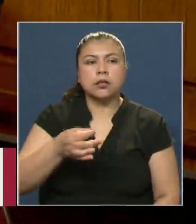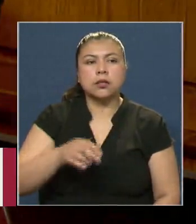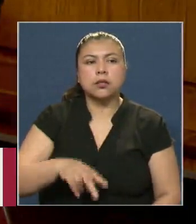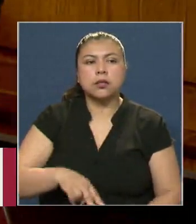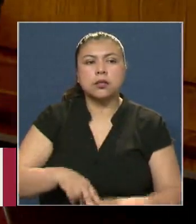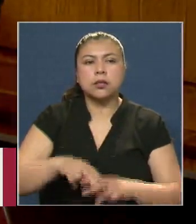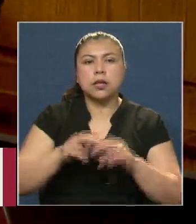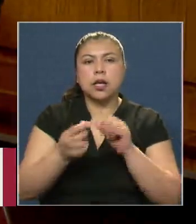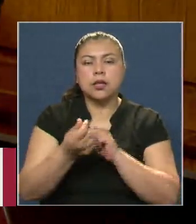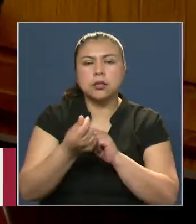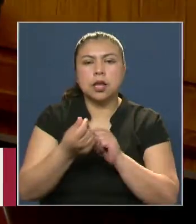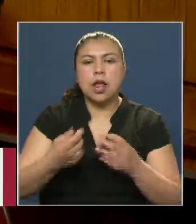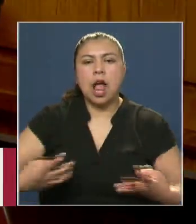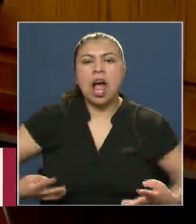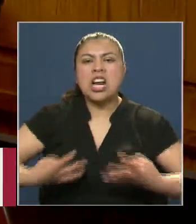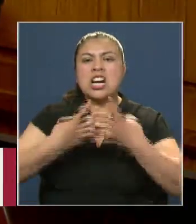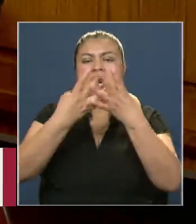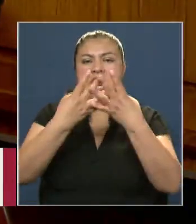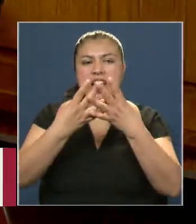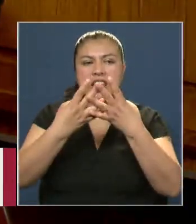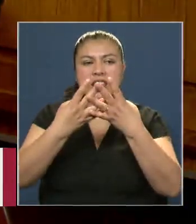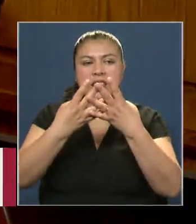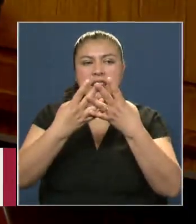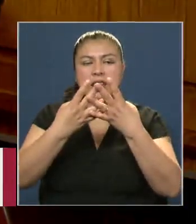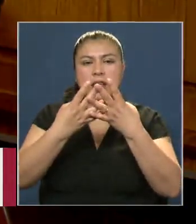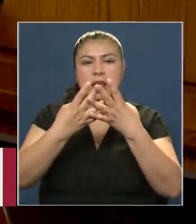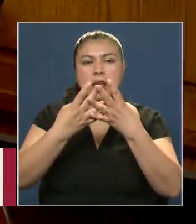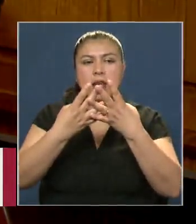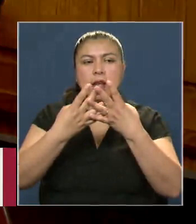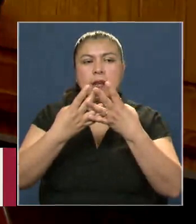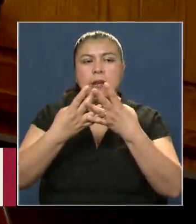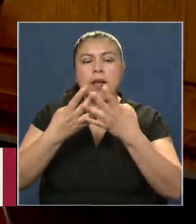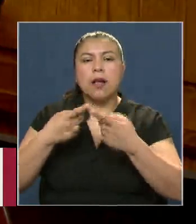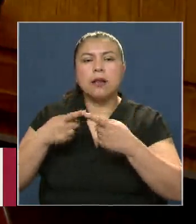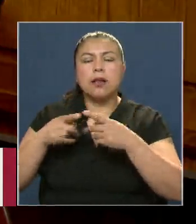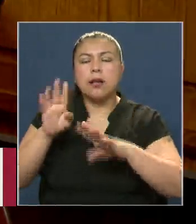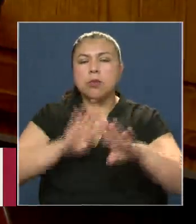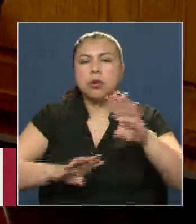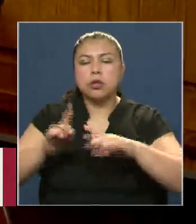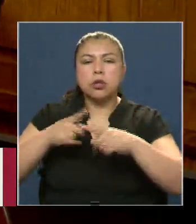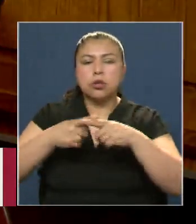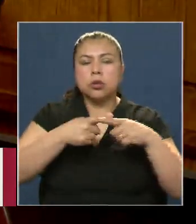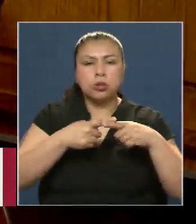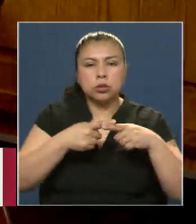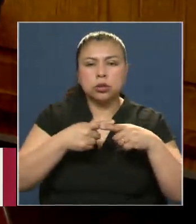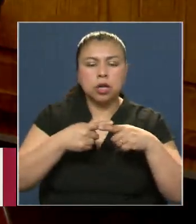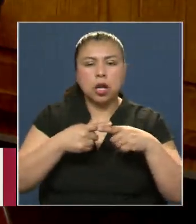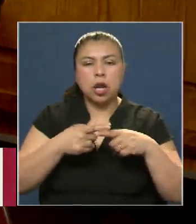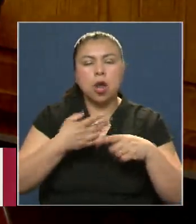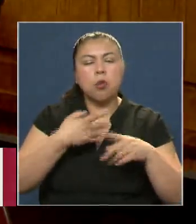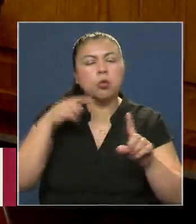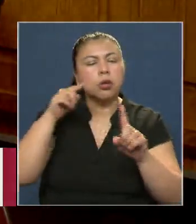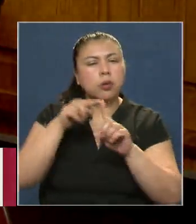Red Integral de Protección Social. Porque entiendo que el objetivo